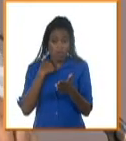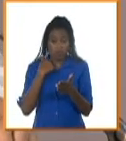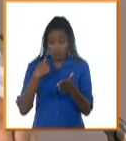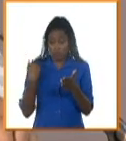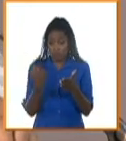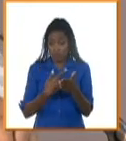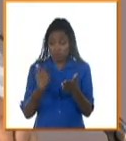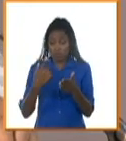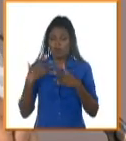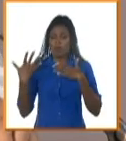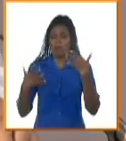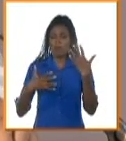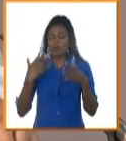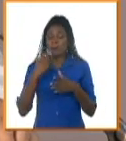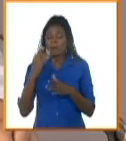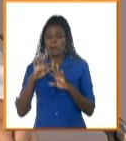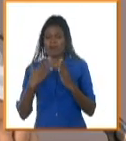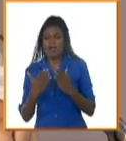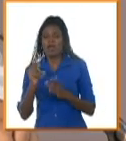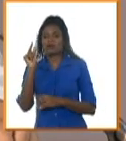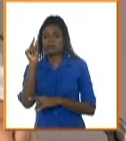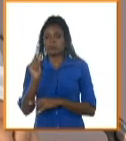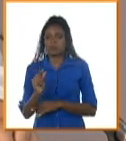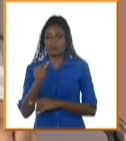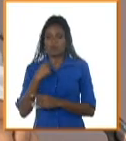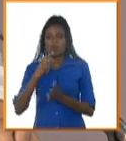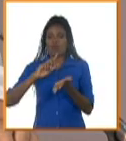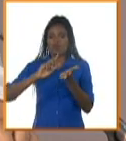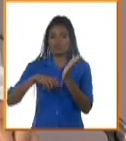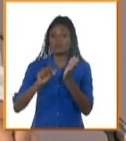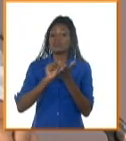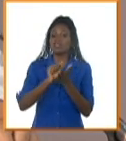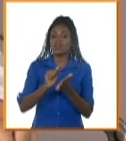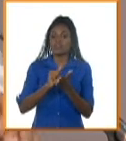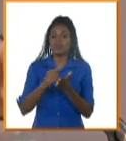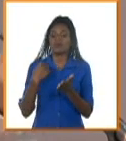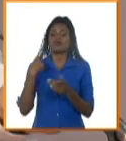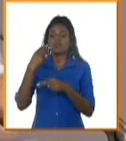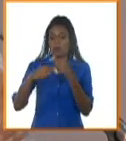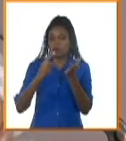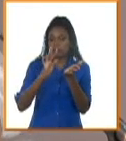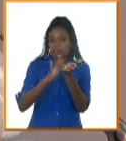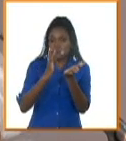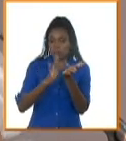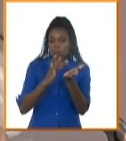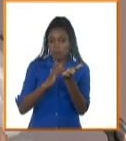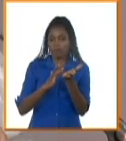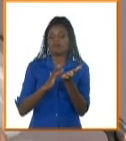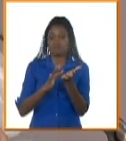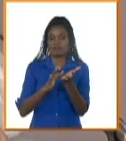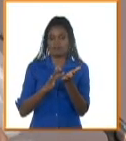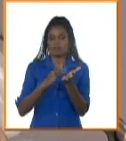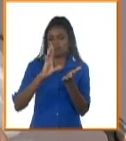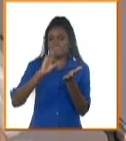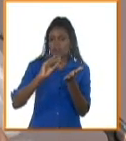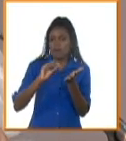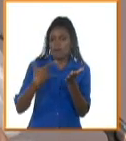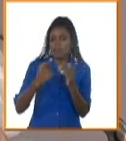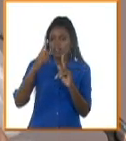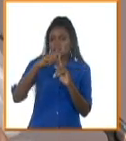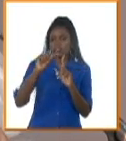motivando para que las personas contraten el servicio y operen con ese servicio me hablaba el tema de